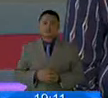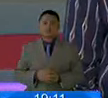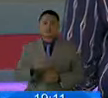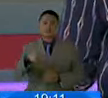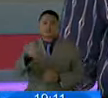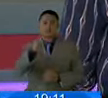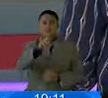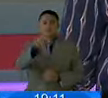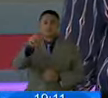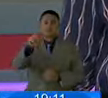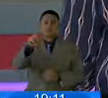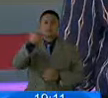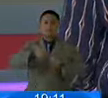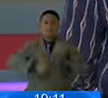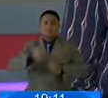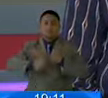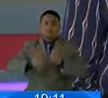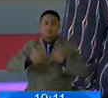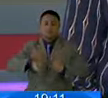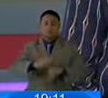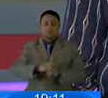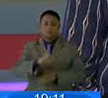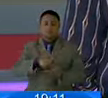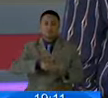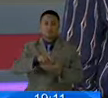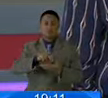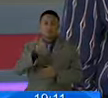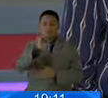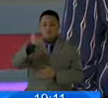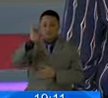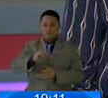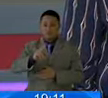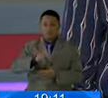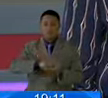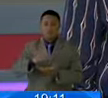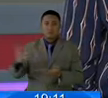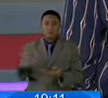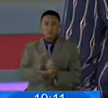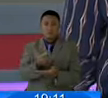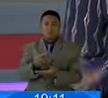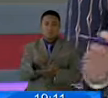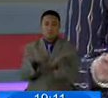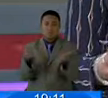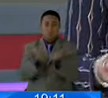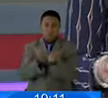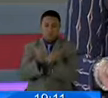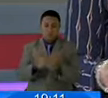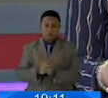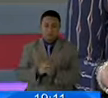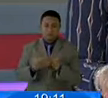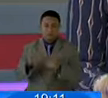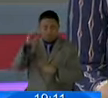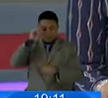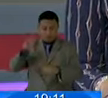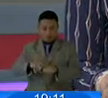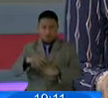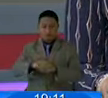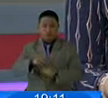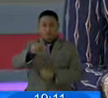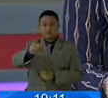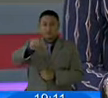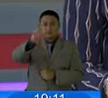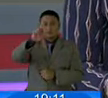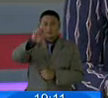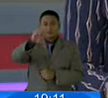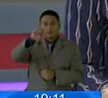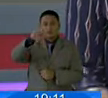próximo 31 de mayo se continuará pagando la tasa de recolección de basura en la planilla de luz eléctrica, según un acuerdo con Arquetel y la Ley